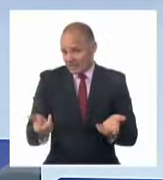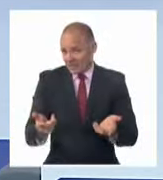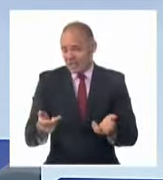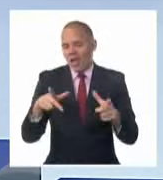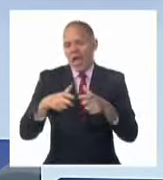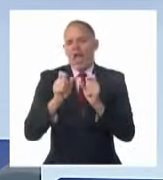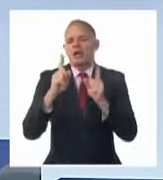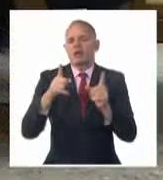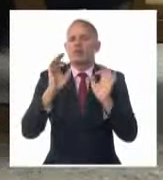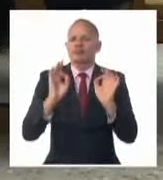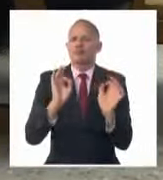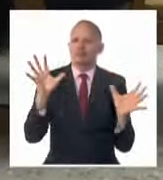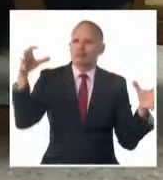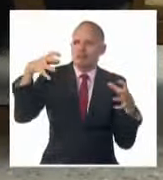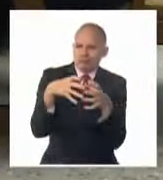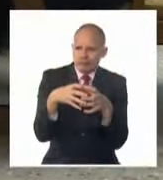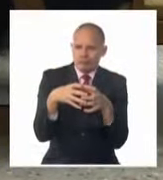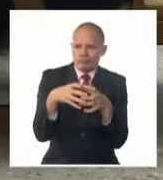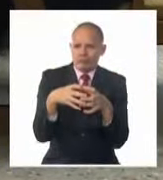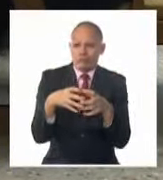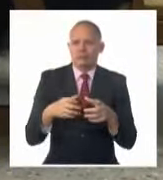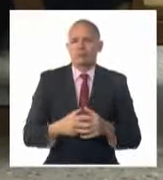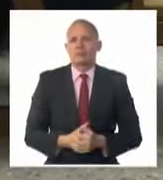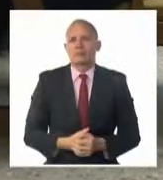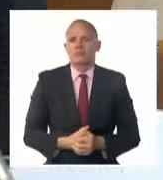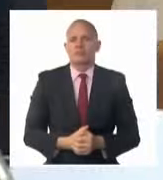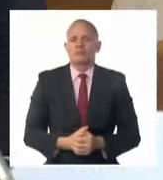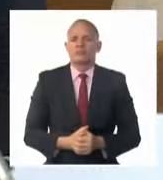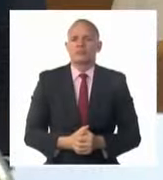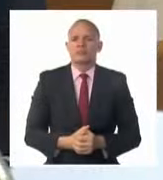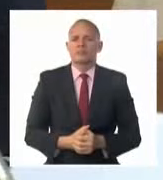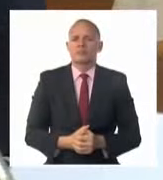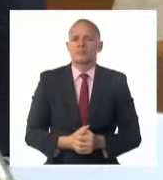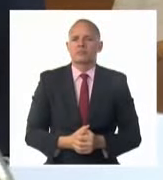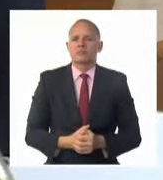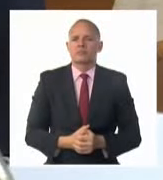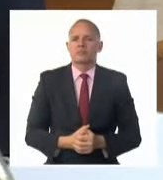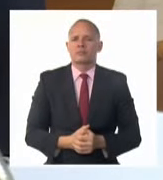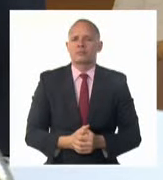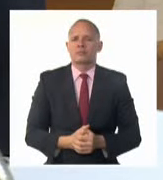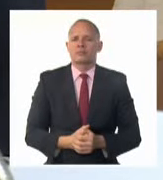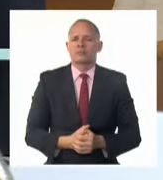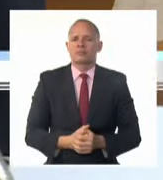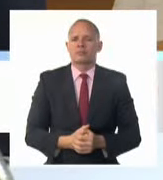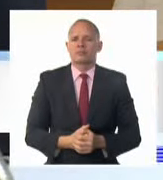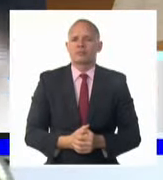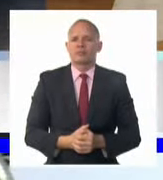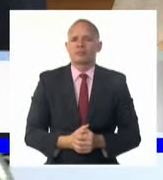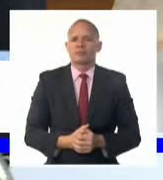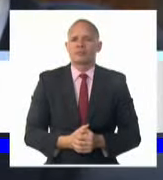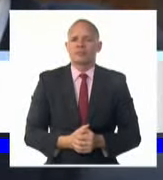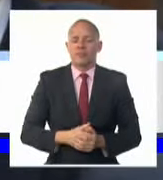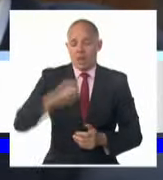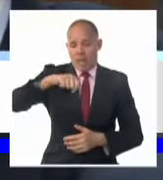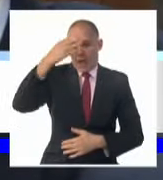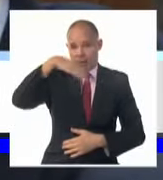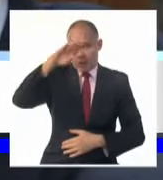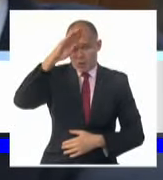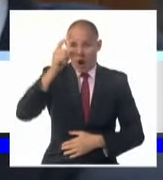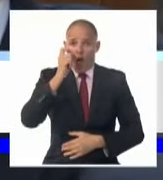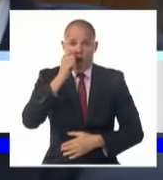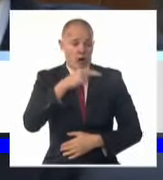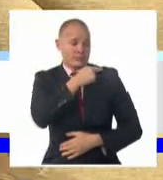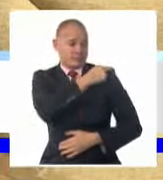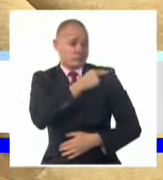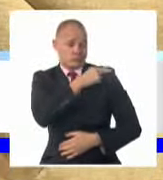Comisión Conjunta. El viceprimer ministro y titular del Comercio Exterior y la Inversión Extranjera, Ricardo Cabrizas Ruiz, señaló que esta